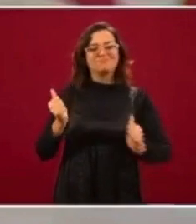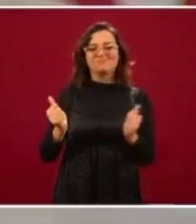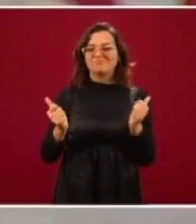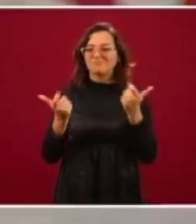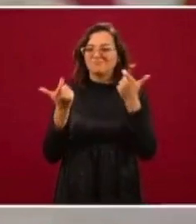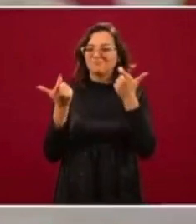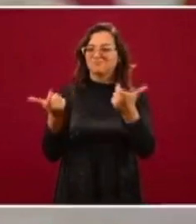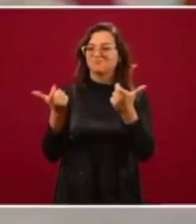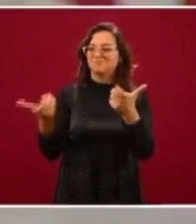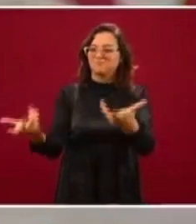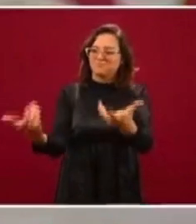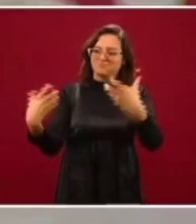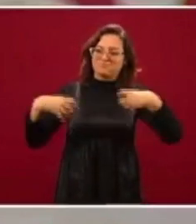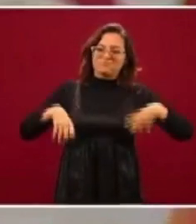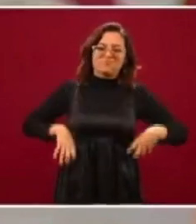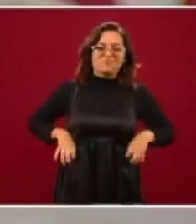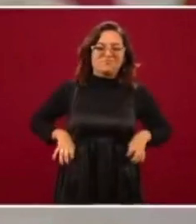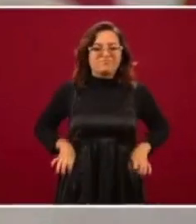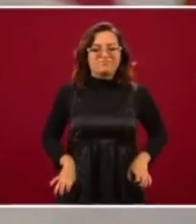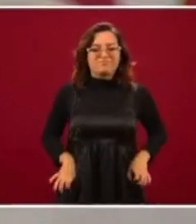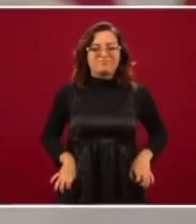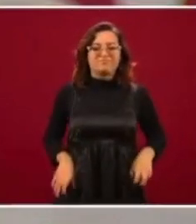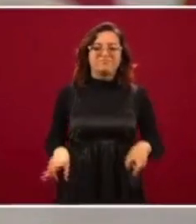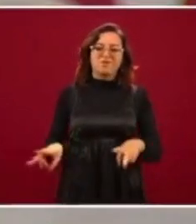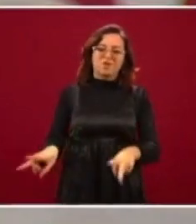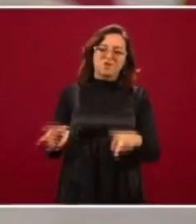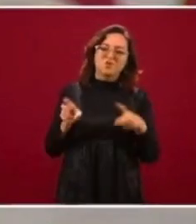para hacer compras